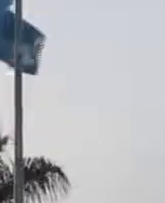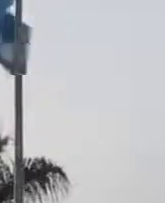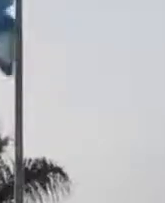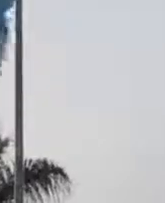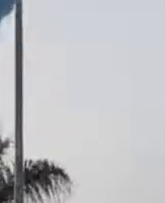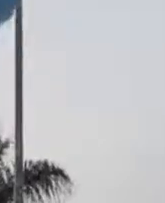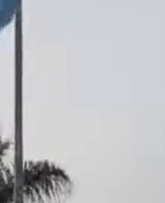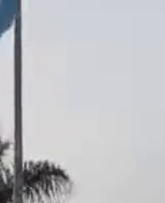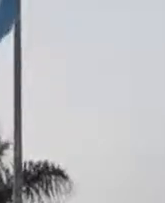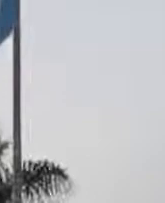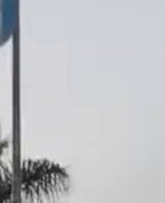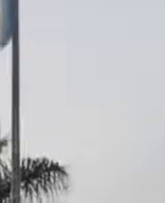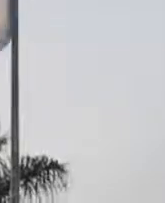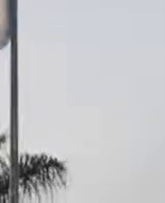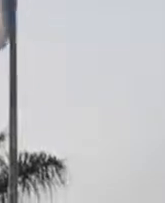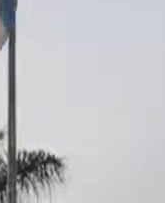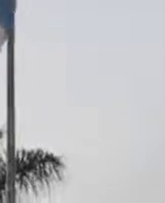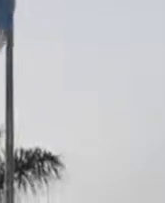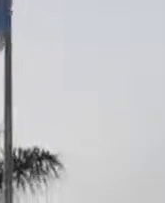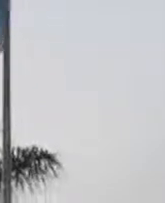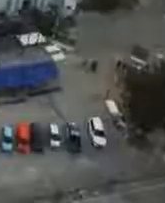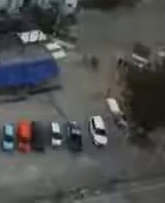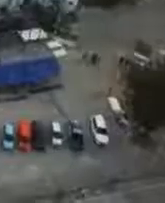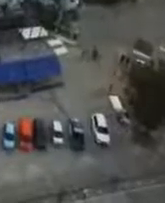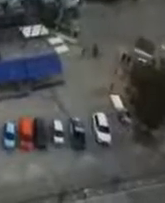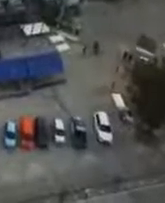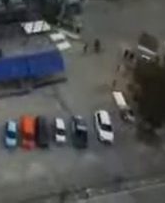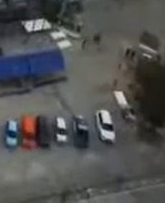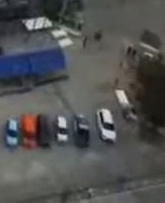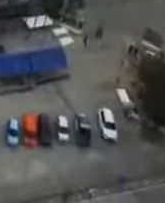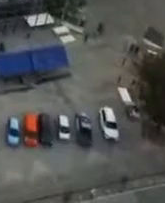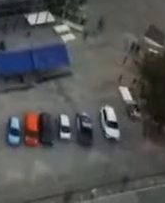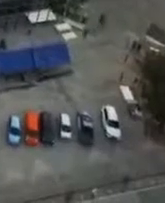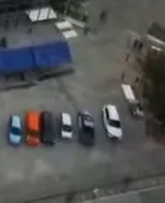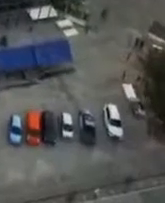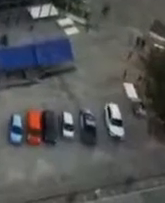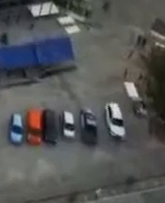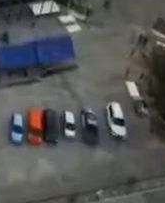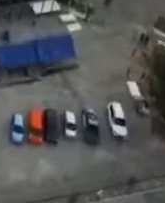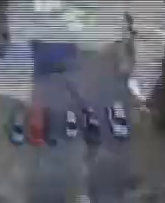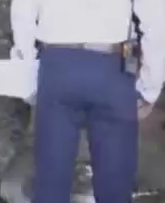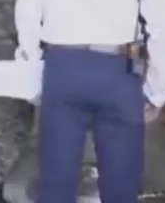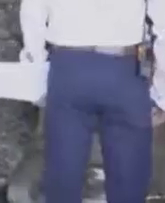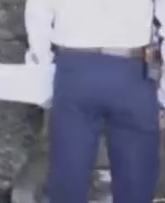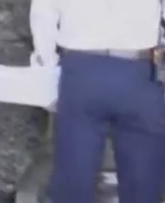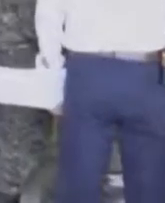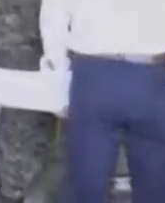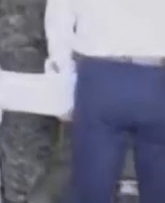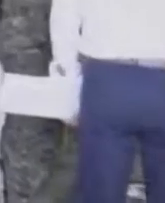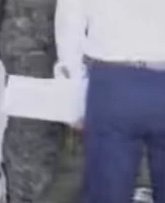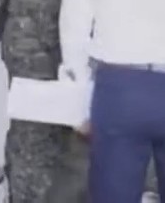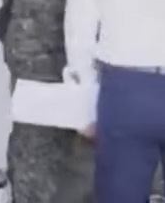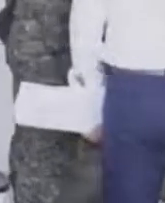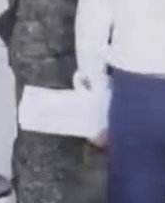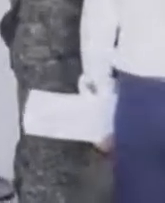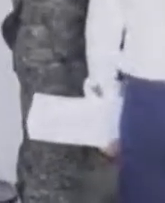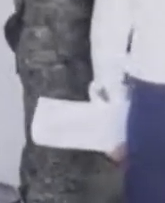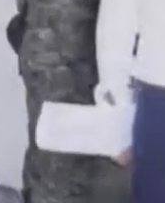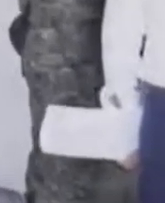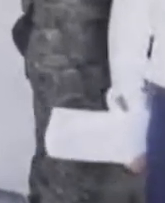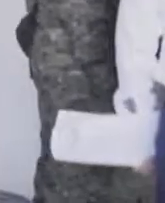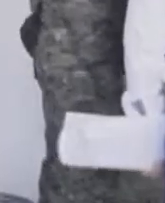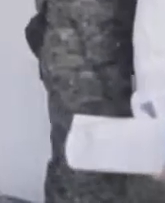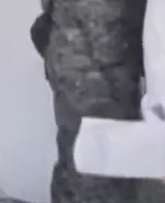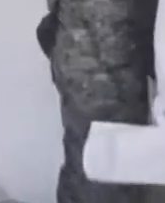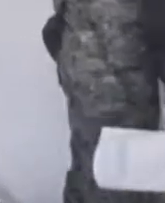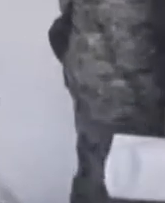esta saldremos fortalecidos. Demostraremos que por Guatemala somos capaces de todo, de llegar al